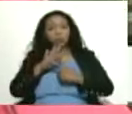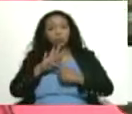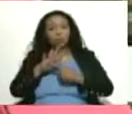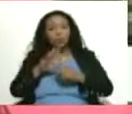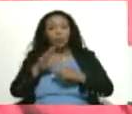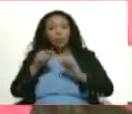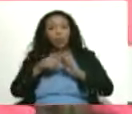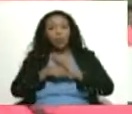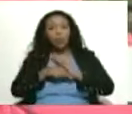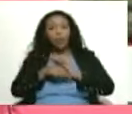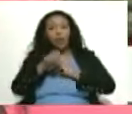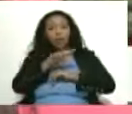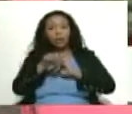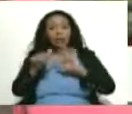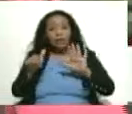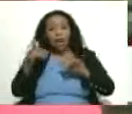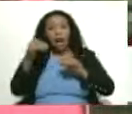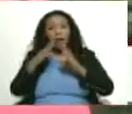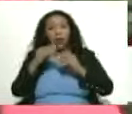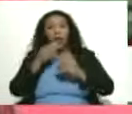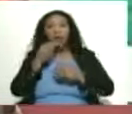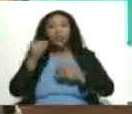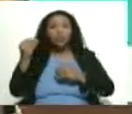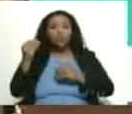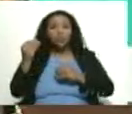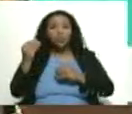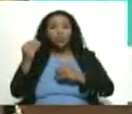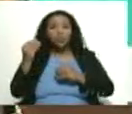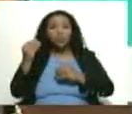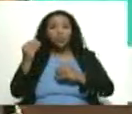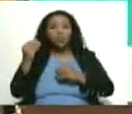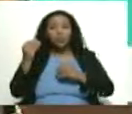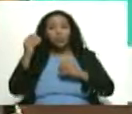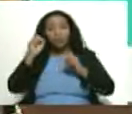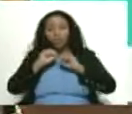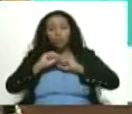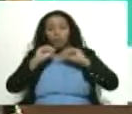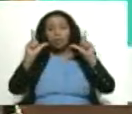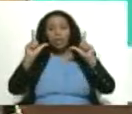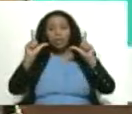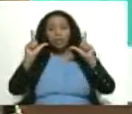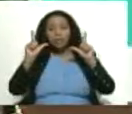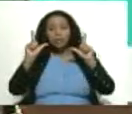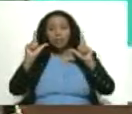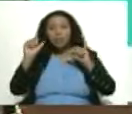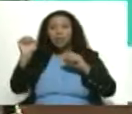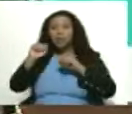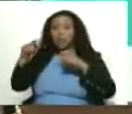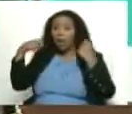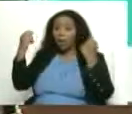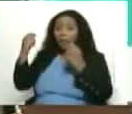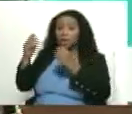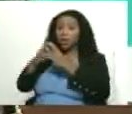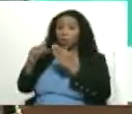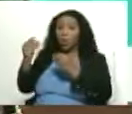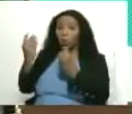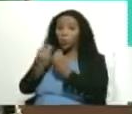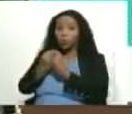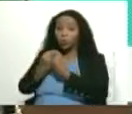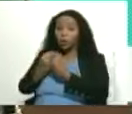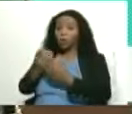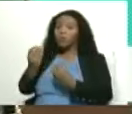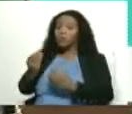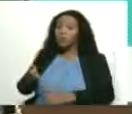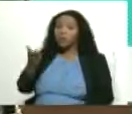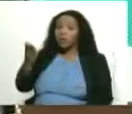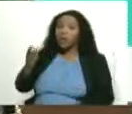16 hay una sorpresa para toda la juventud y para todo un pueblo tan alegre como el de Venezuela. Así es, esto es una campaña de todas y de todos, así que es importante